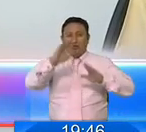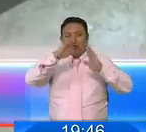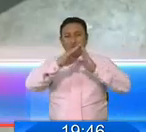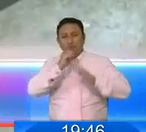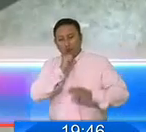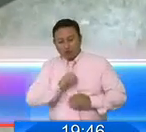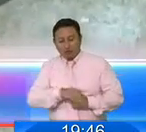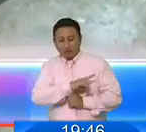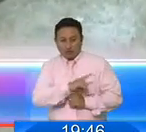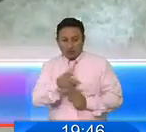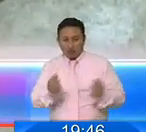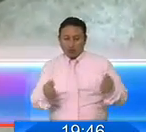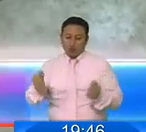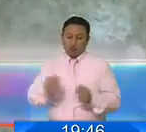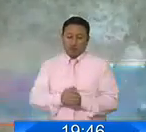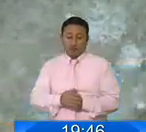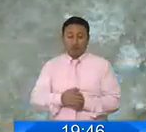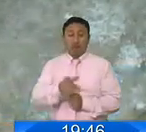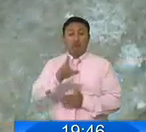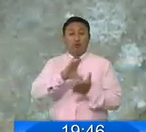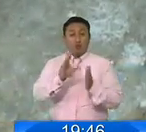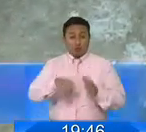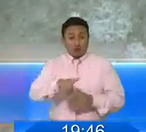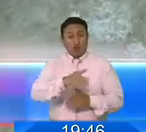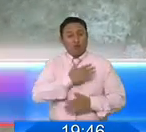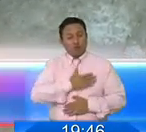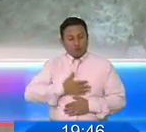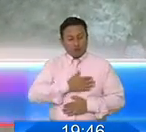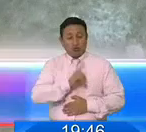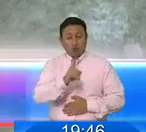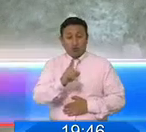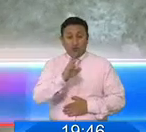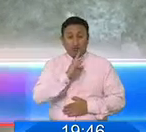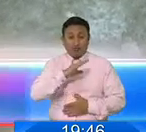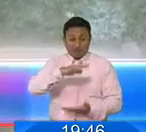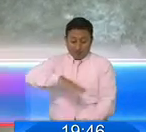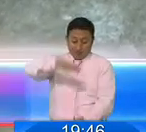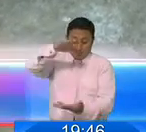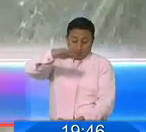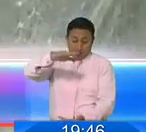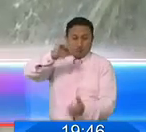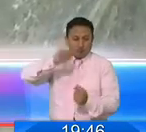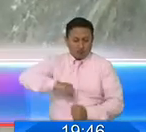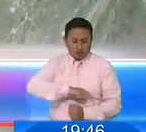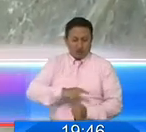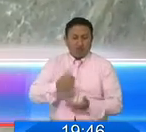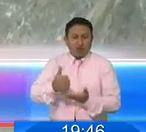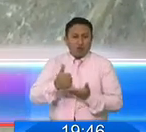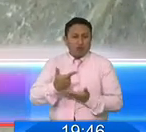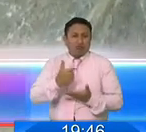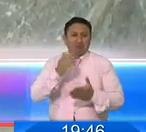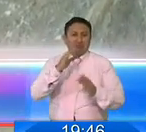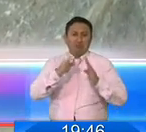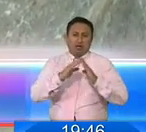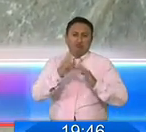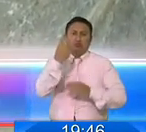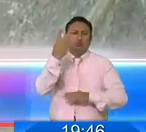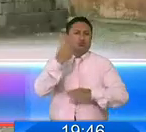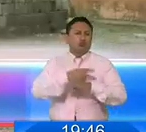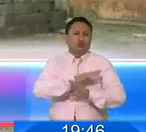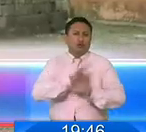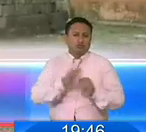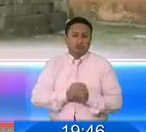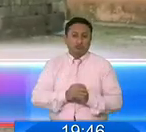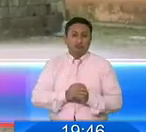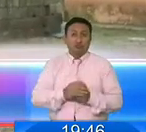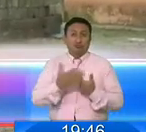todos se recomienda la ciudadanía para provisionarse solo del agua necesaria para solventar las tareas del hogar por dos días a partir